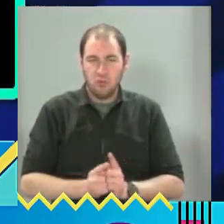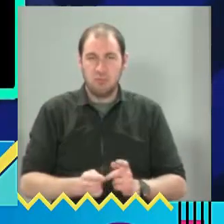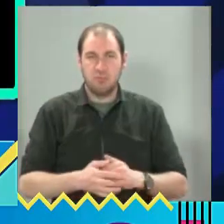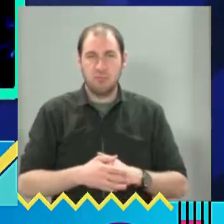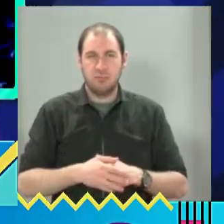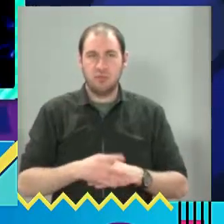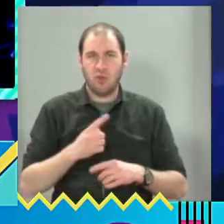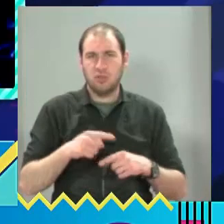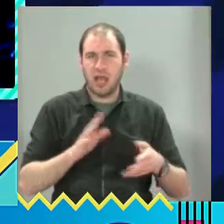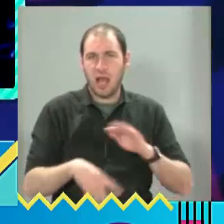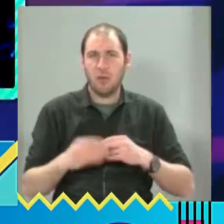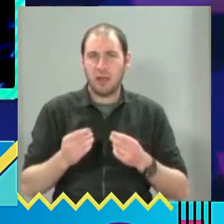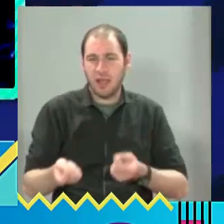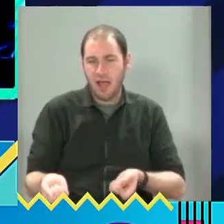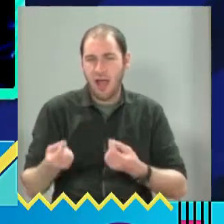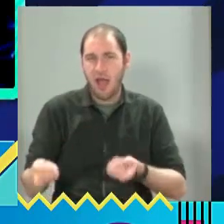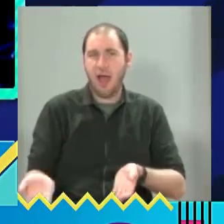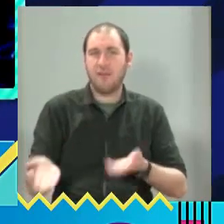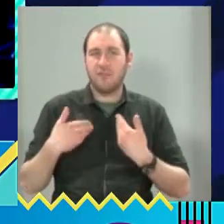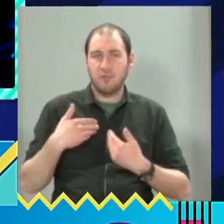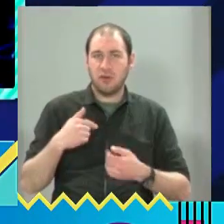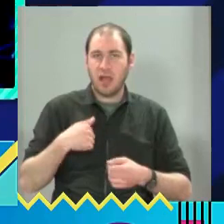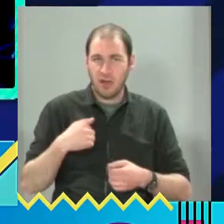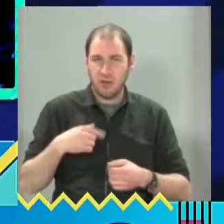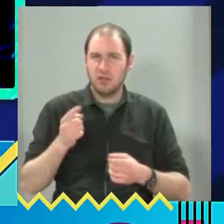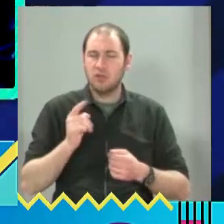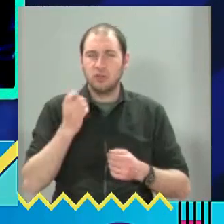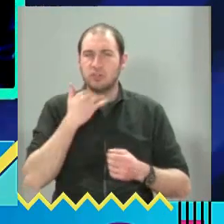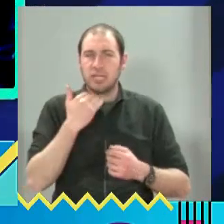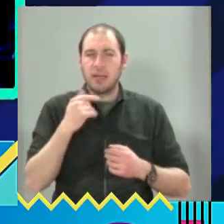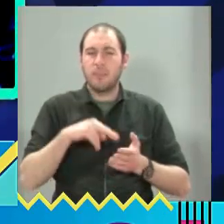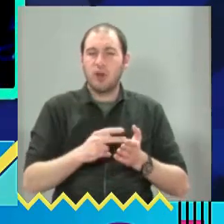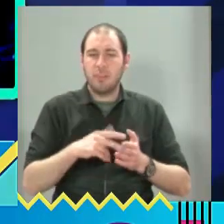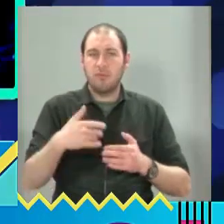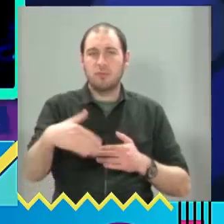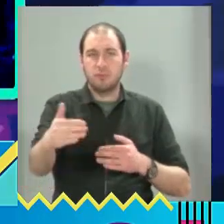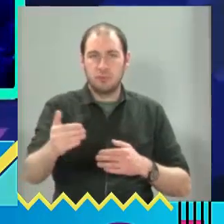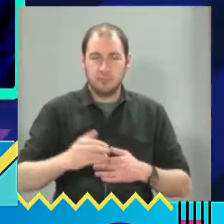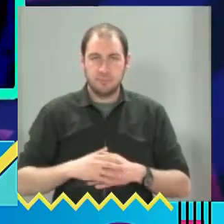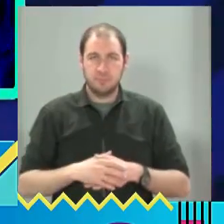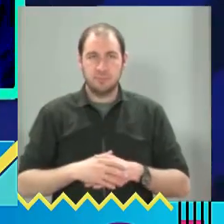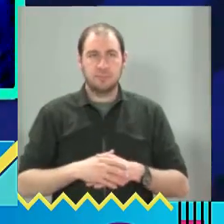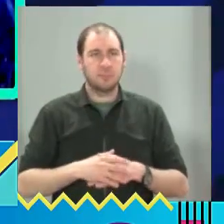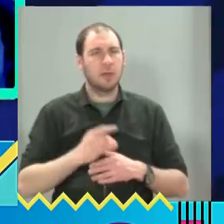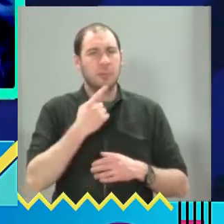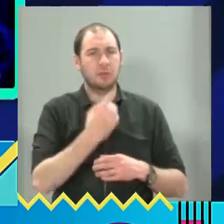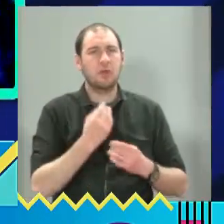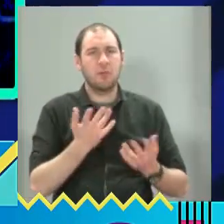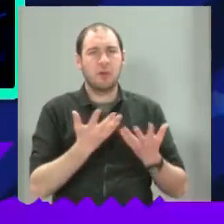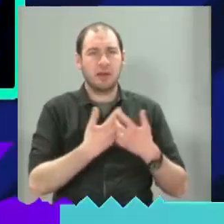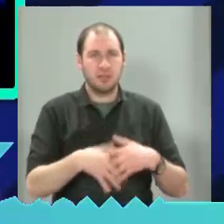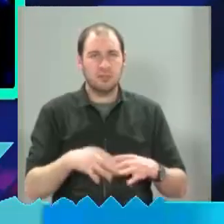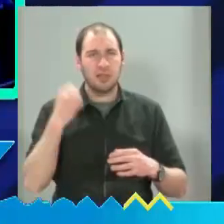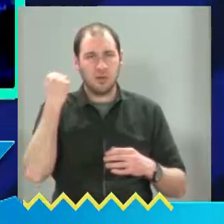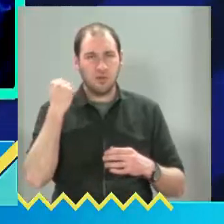que hago algo para que me dé un beneficio ahora y no mido las consecuencias que me trae después. ¿Y cómo creen que nos relacionamos con